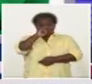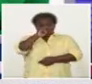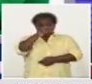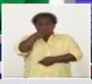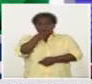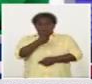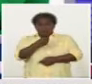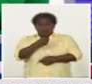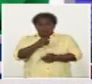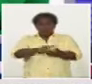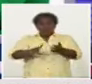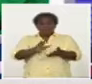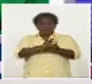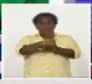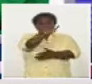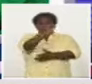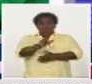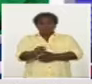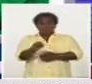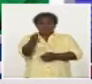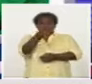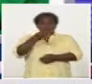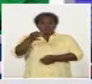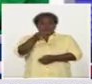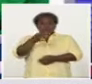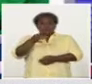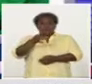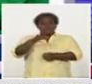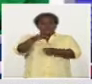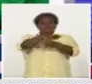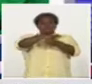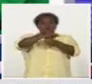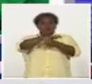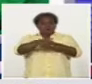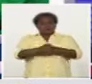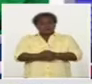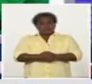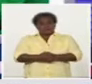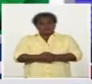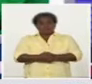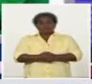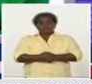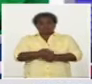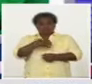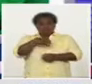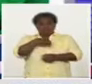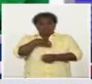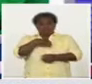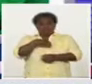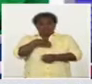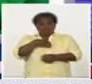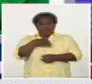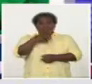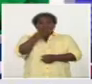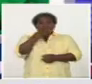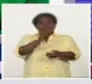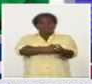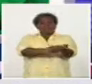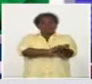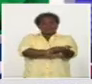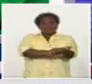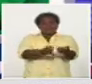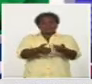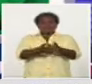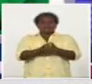Mayabeque, en el municipio de San José de las Lajas, con antecedentes de ser diabético, la diabetes mellitus